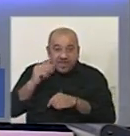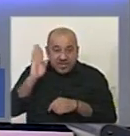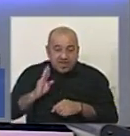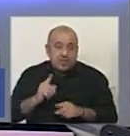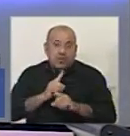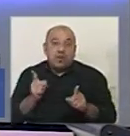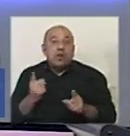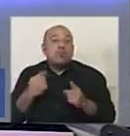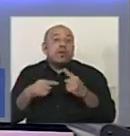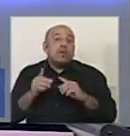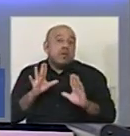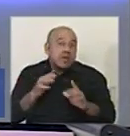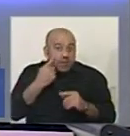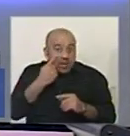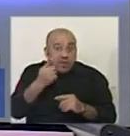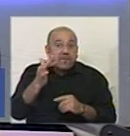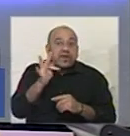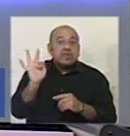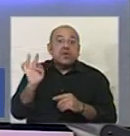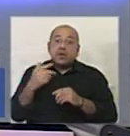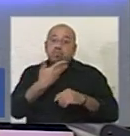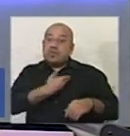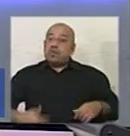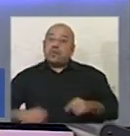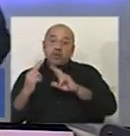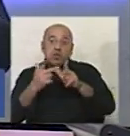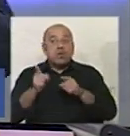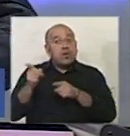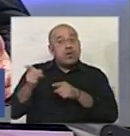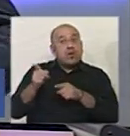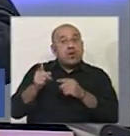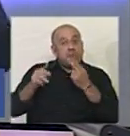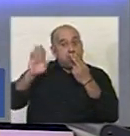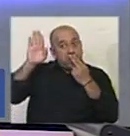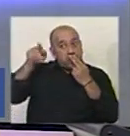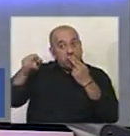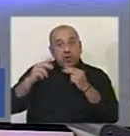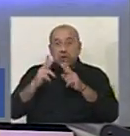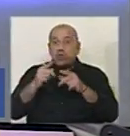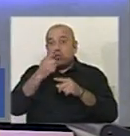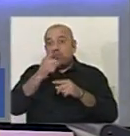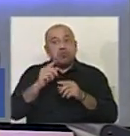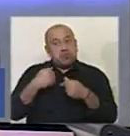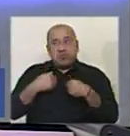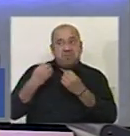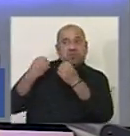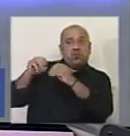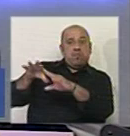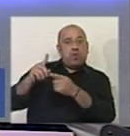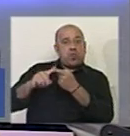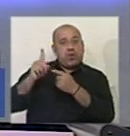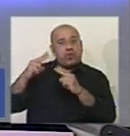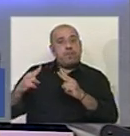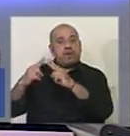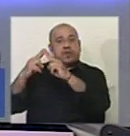tomarle la palabra a Macron y esperar que Bolsonaro no haga lo mismo que hizo Trump. Que además, justo